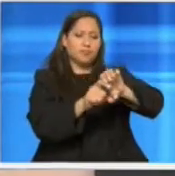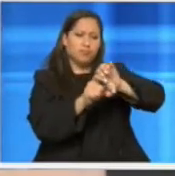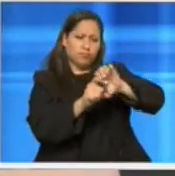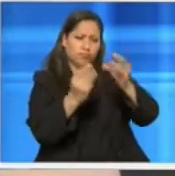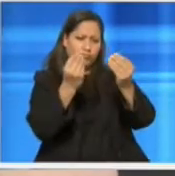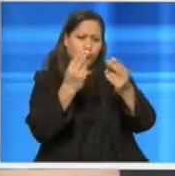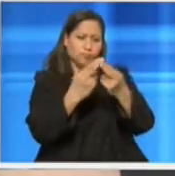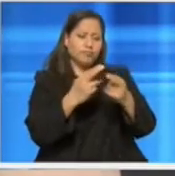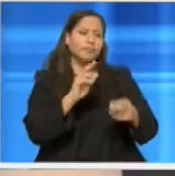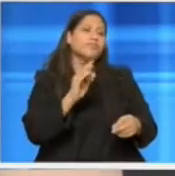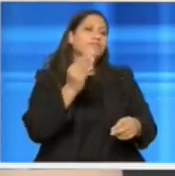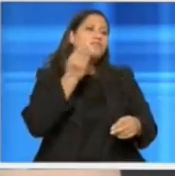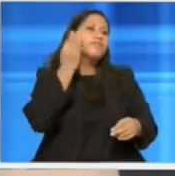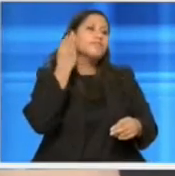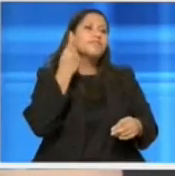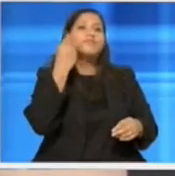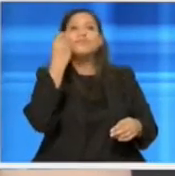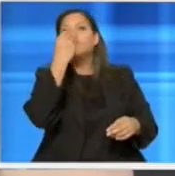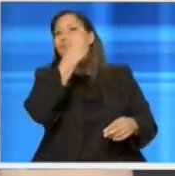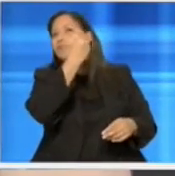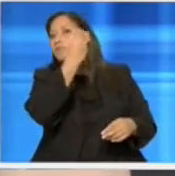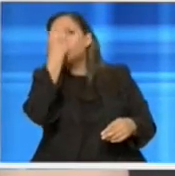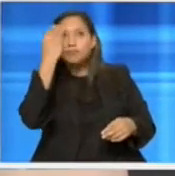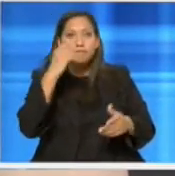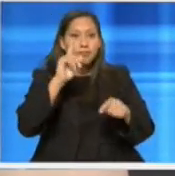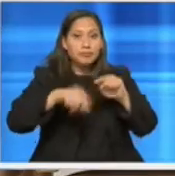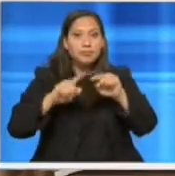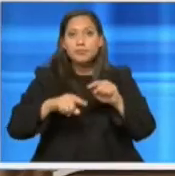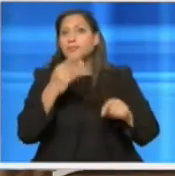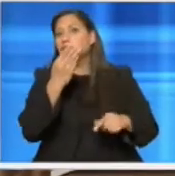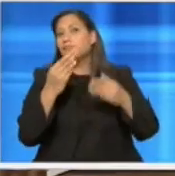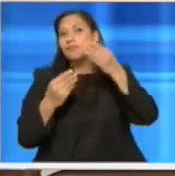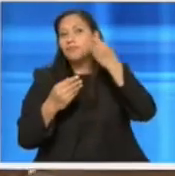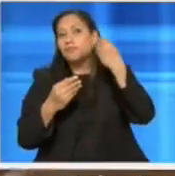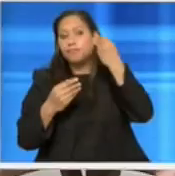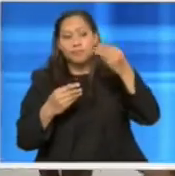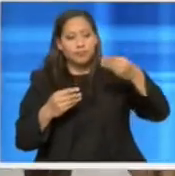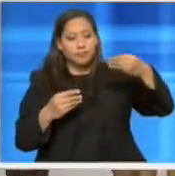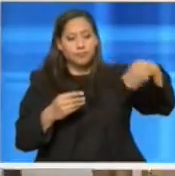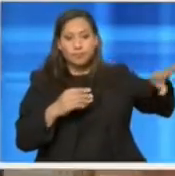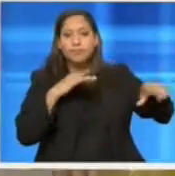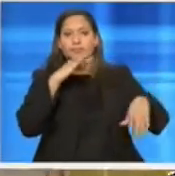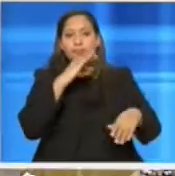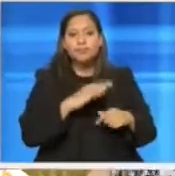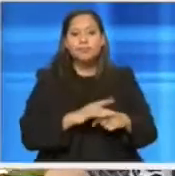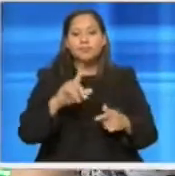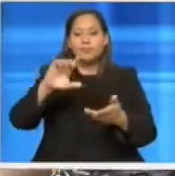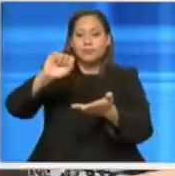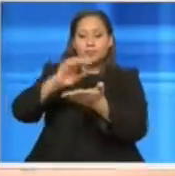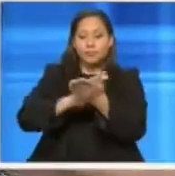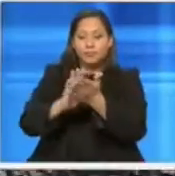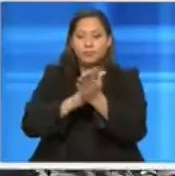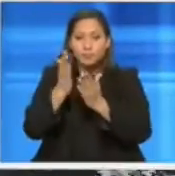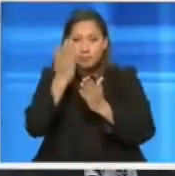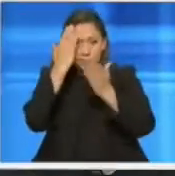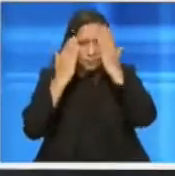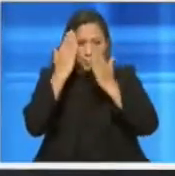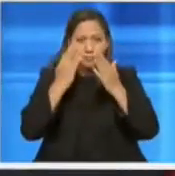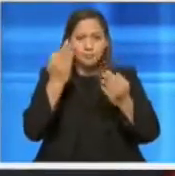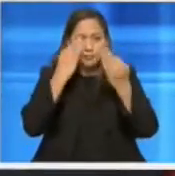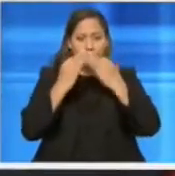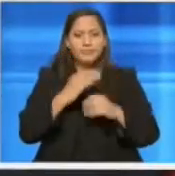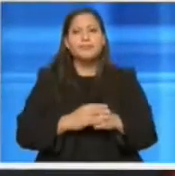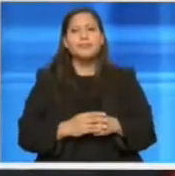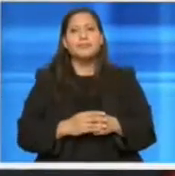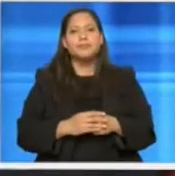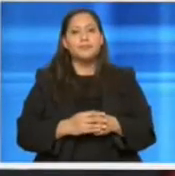abundantemente, te retiras todo el maquillaje, tiras ese disco de algodón y tu crema de tratamiento. Hablando específicamente para